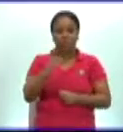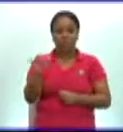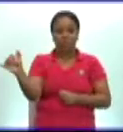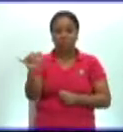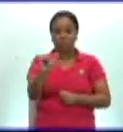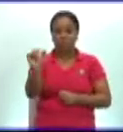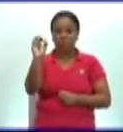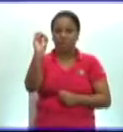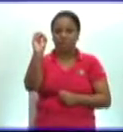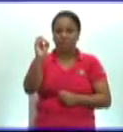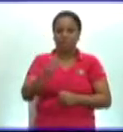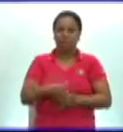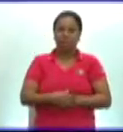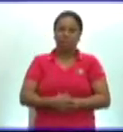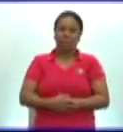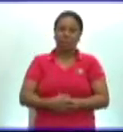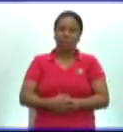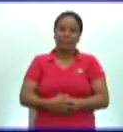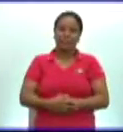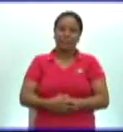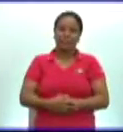A cero.